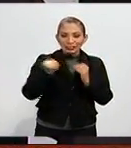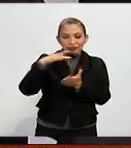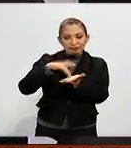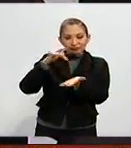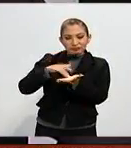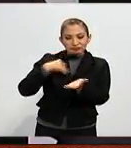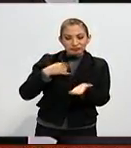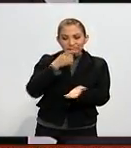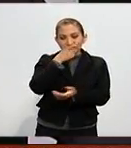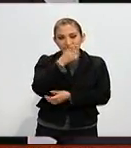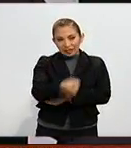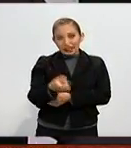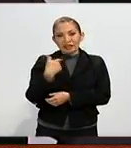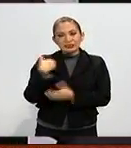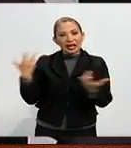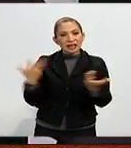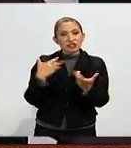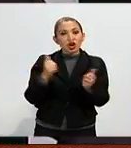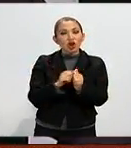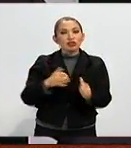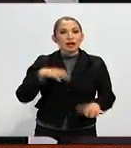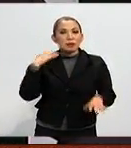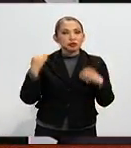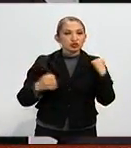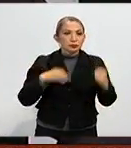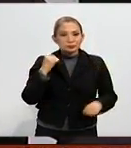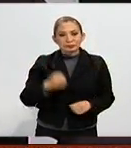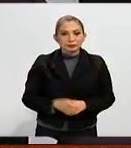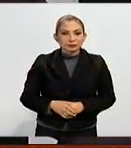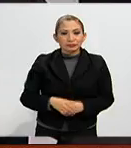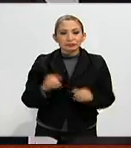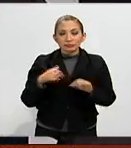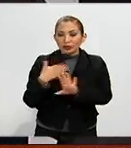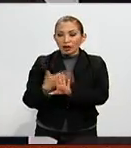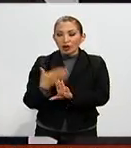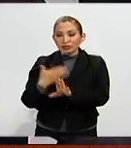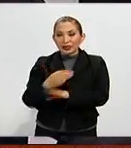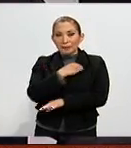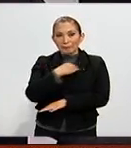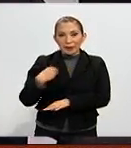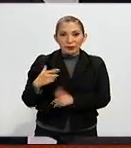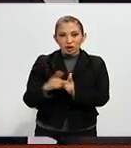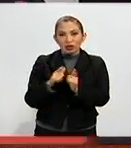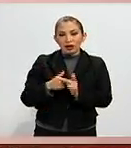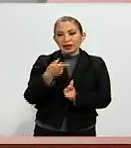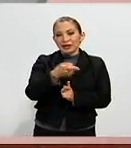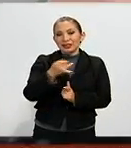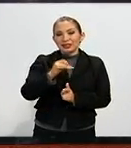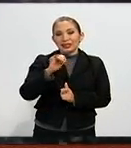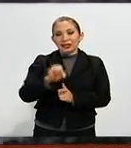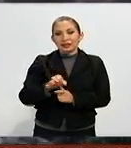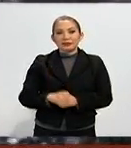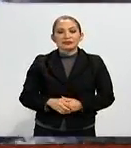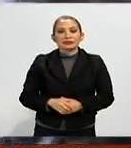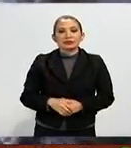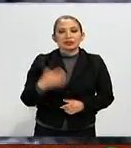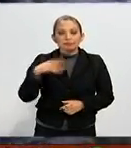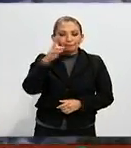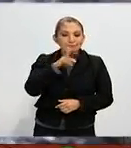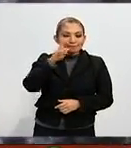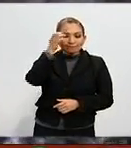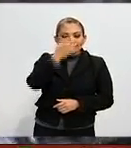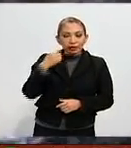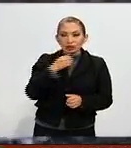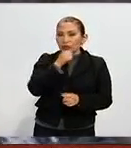llevan a decir que se actuó con dolo contra los miembros del grupo del GIEI. Los peritajes aún